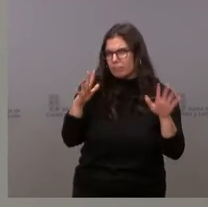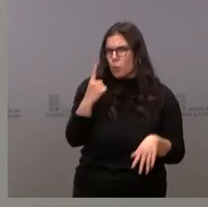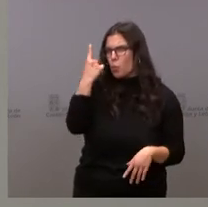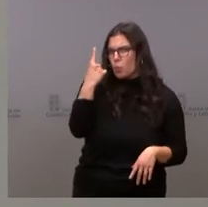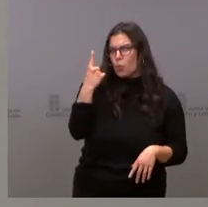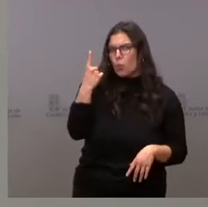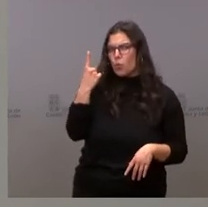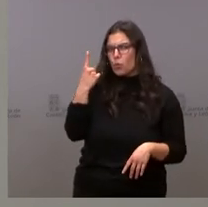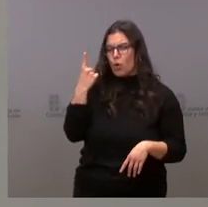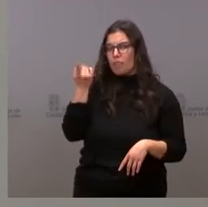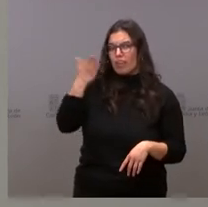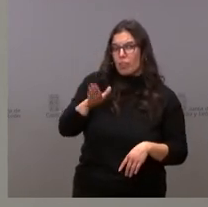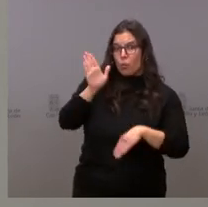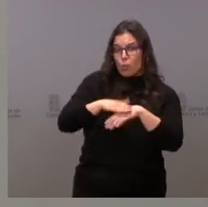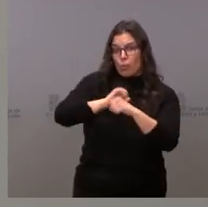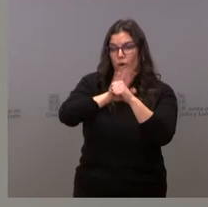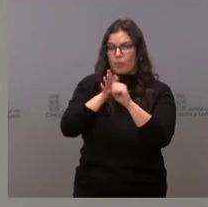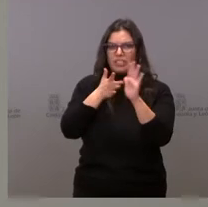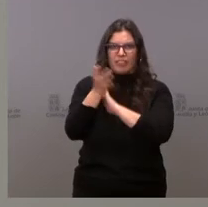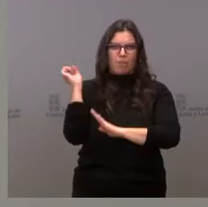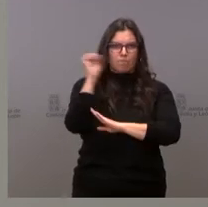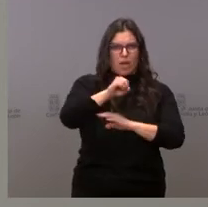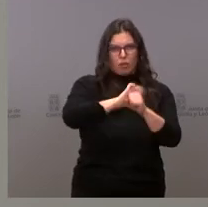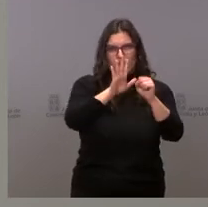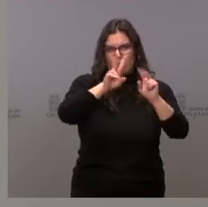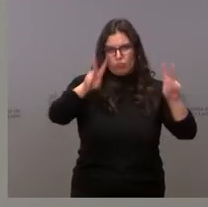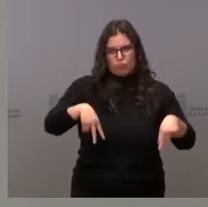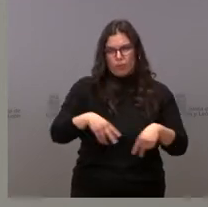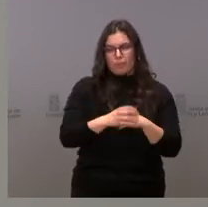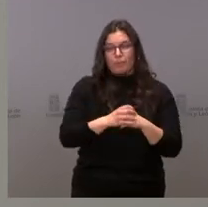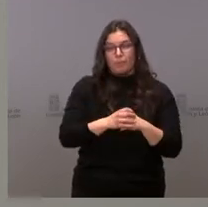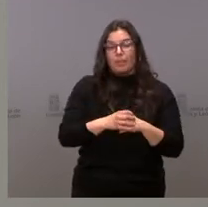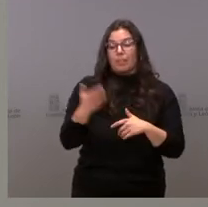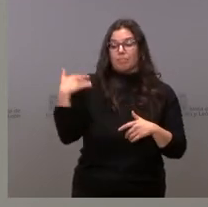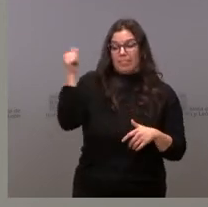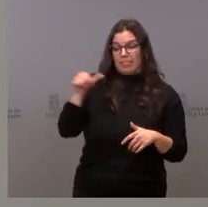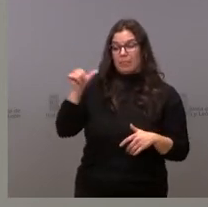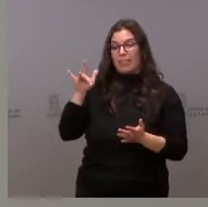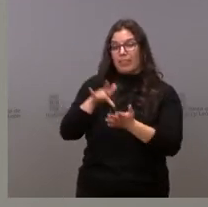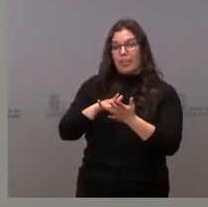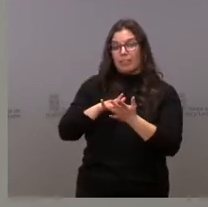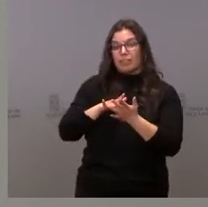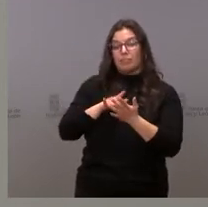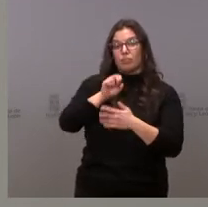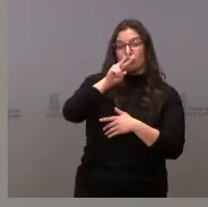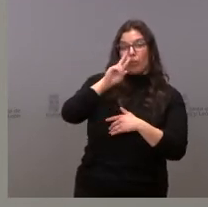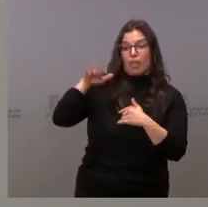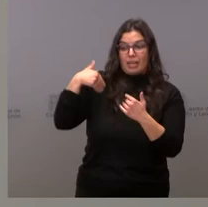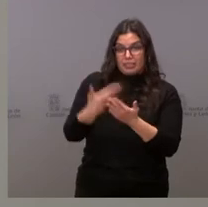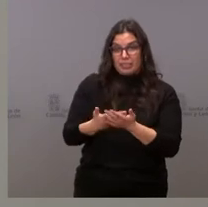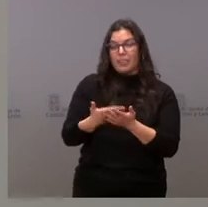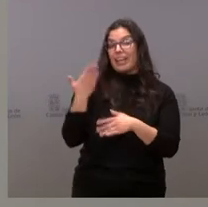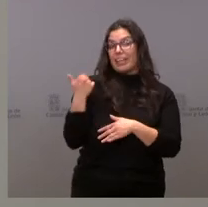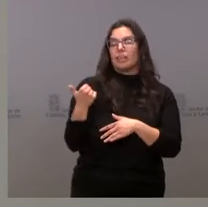habremos vencido a la pandemia y en las últimas semanas hay que decir desde el pasado del pasado día 12 al día de ayer han